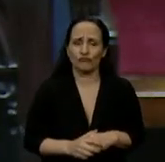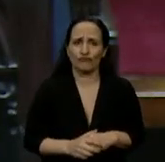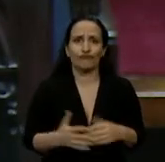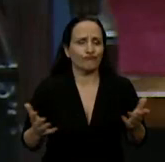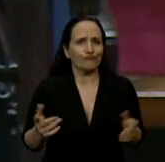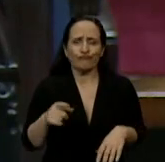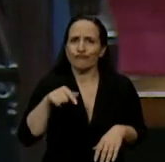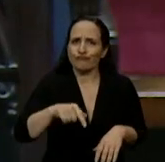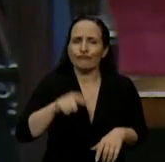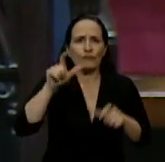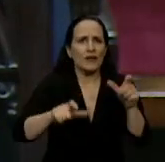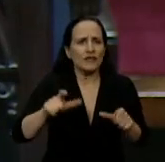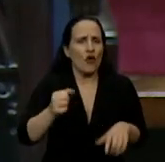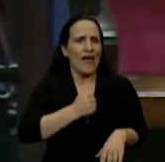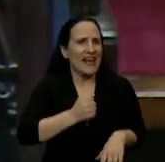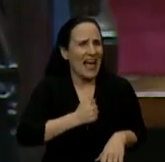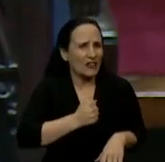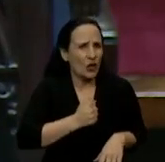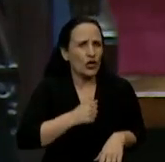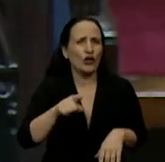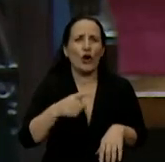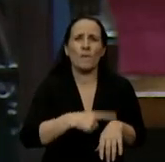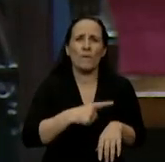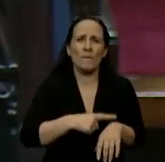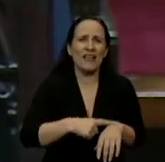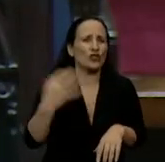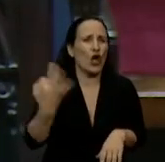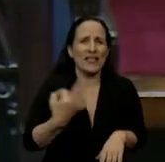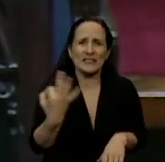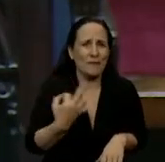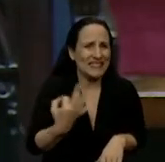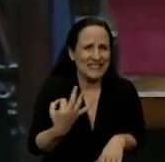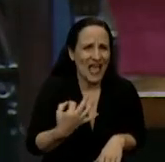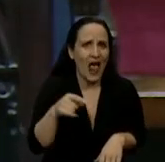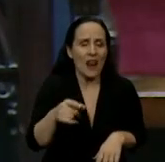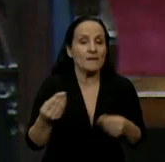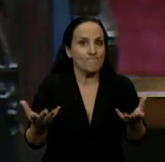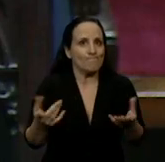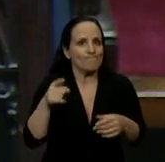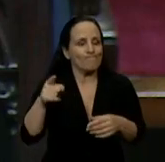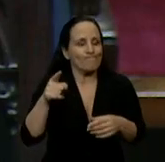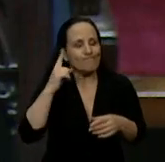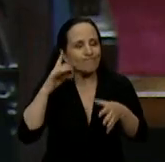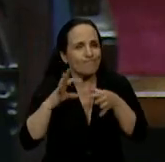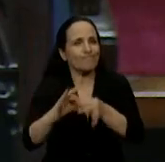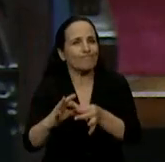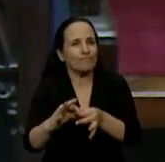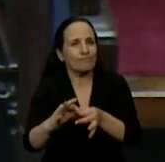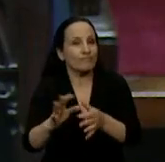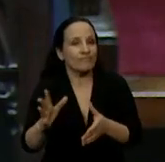Estamos viviendo los católicos un momento muy especial en el año que justamente está vinculado con la concepción y con la